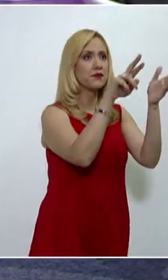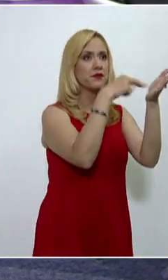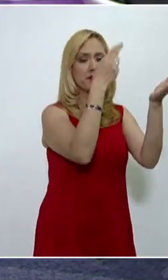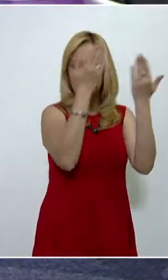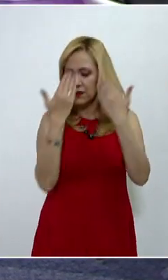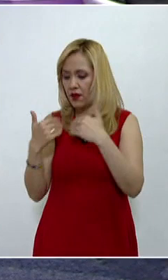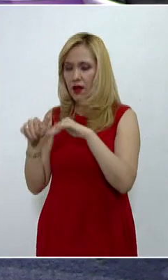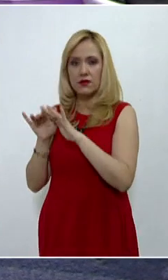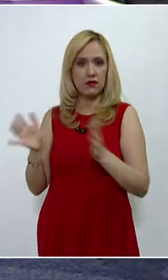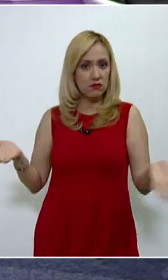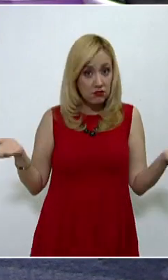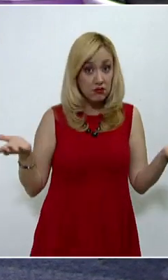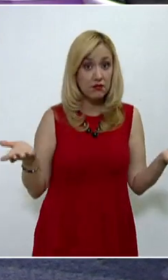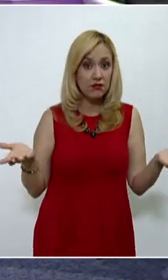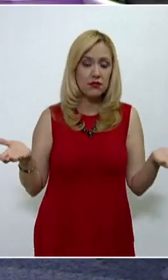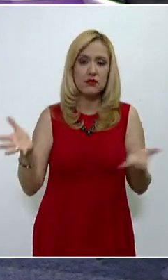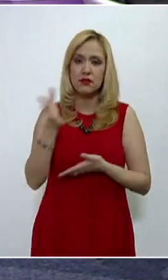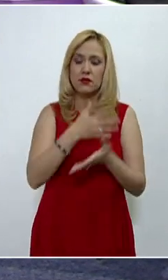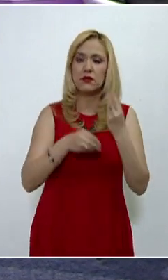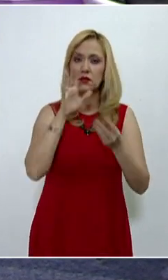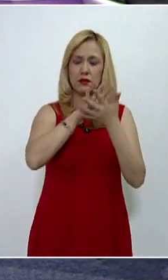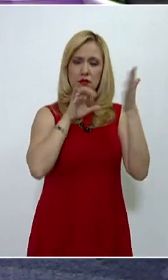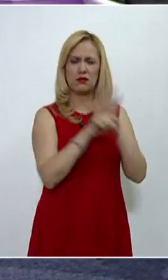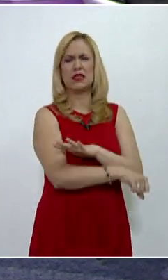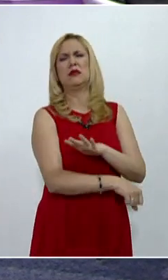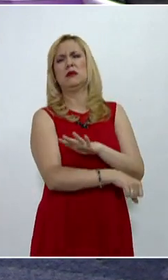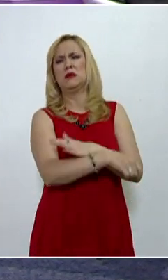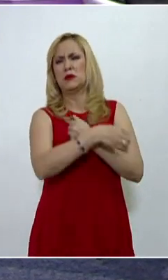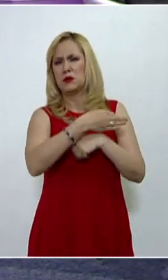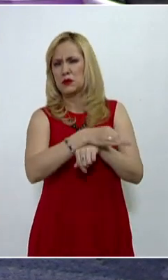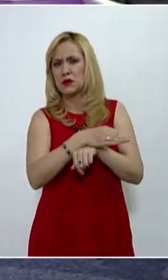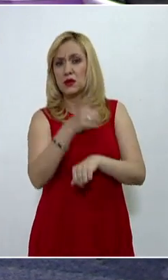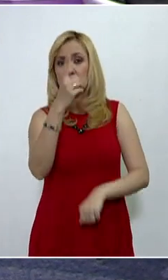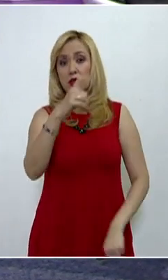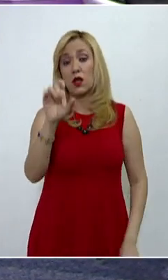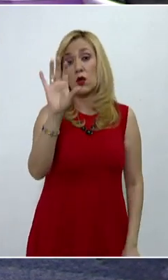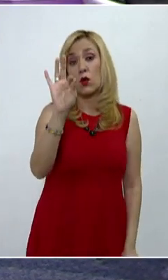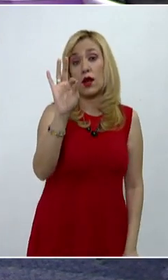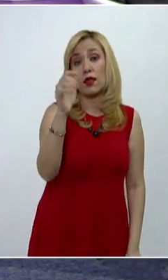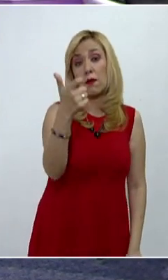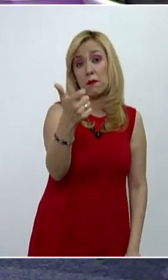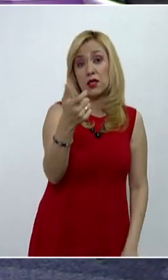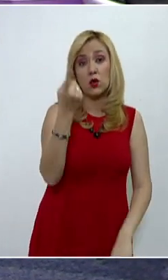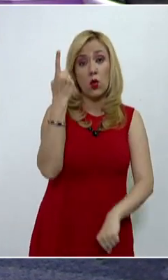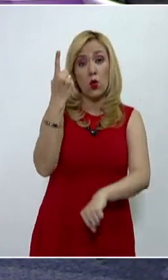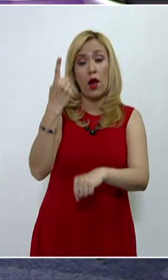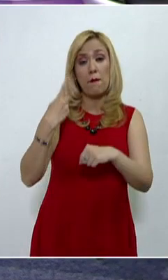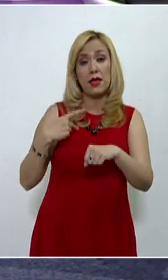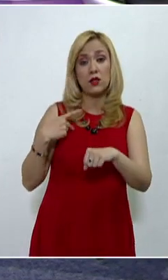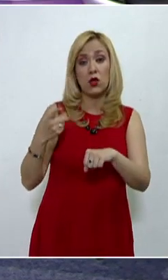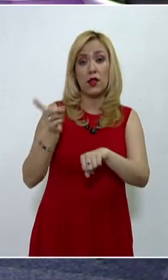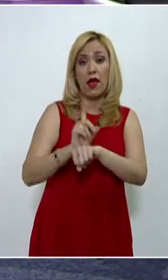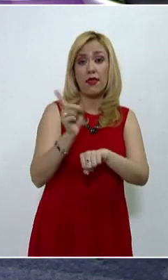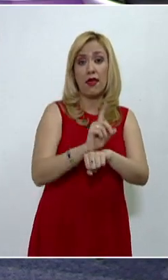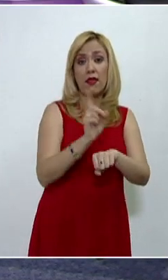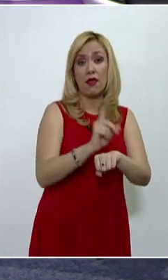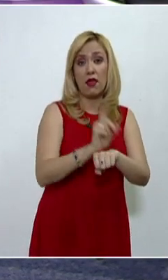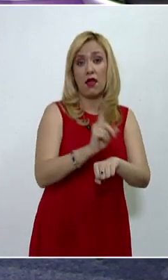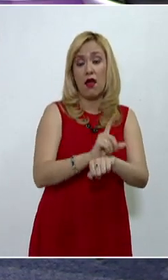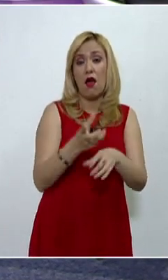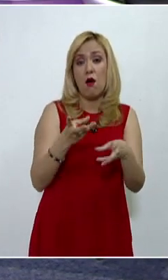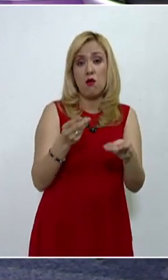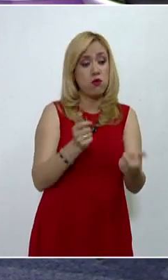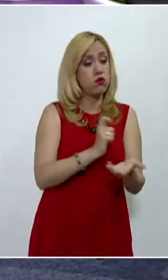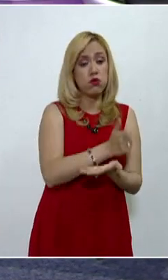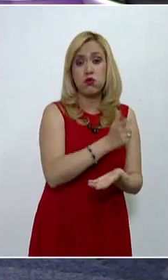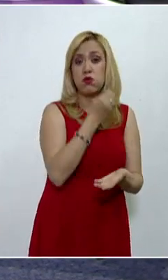tenemos la medida cautelar de prisión preventiva oficiosa que nos cuesta 140 pesos diarios por cada persona que metemos en prisión preventiva